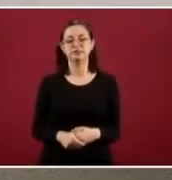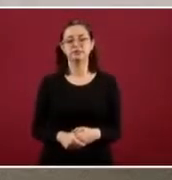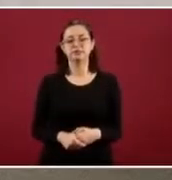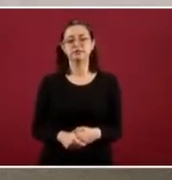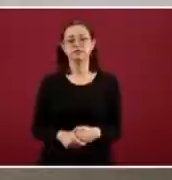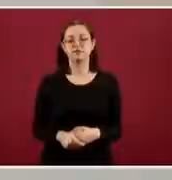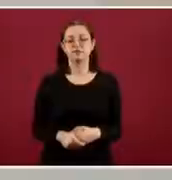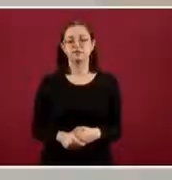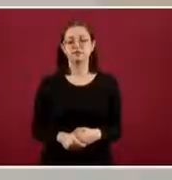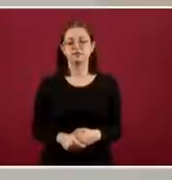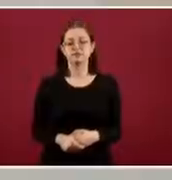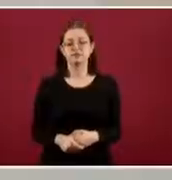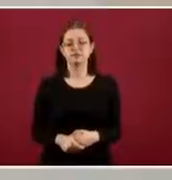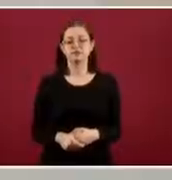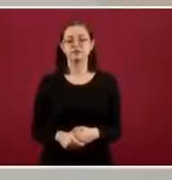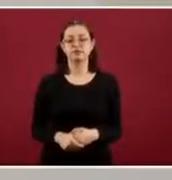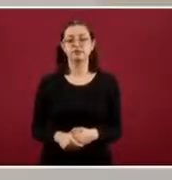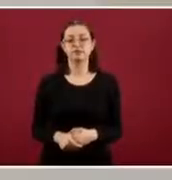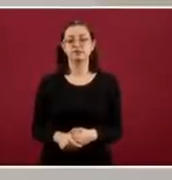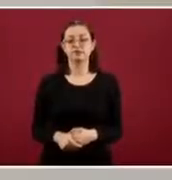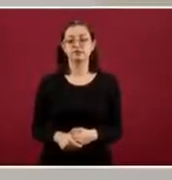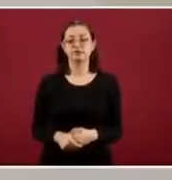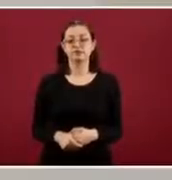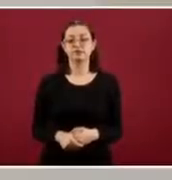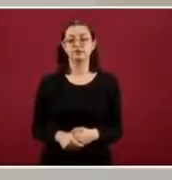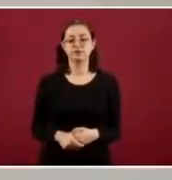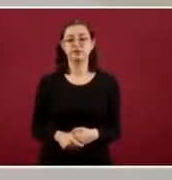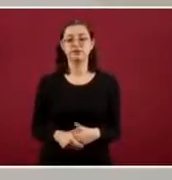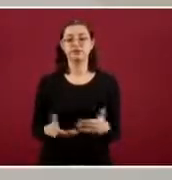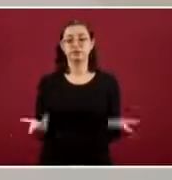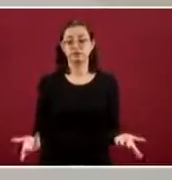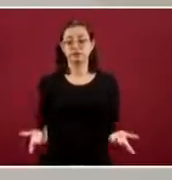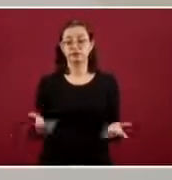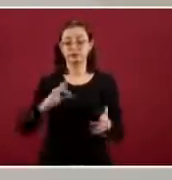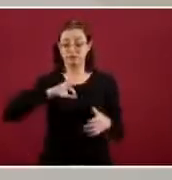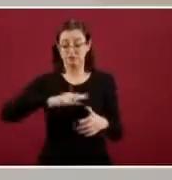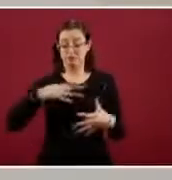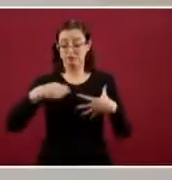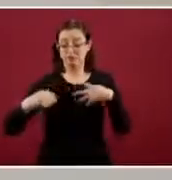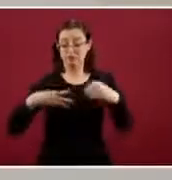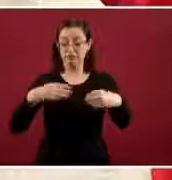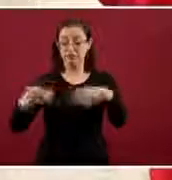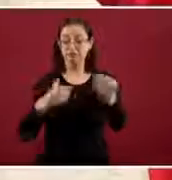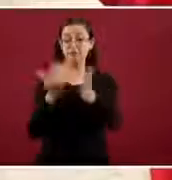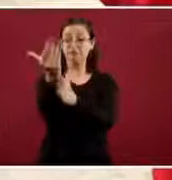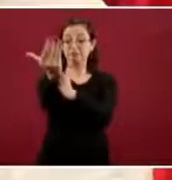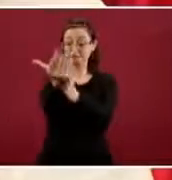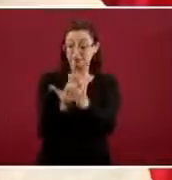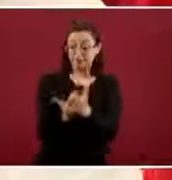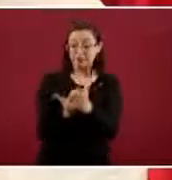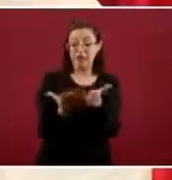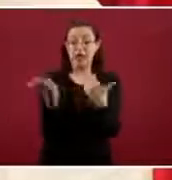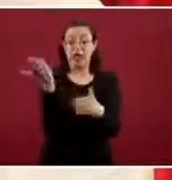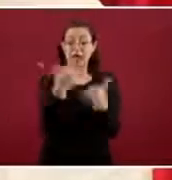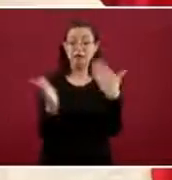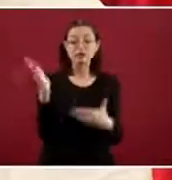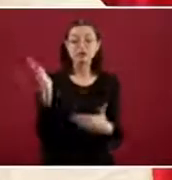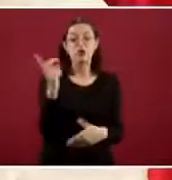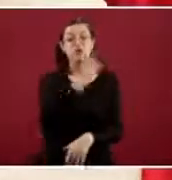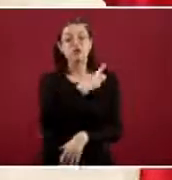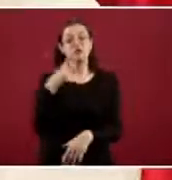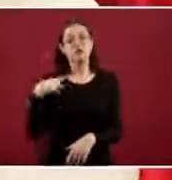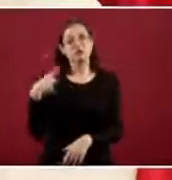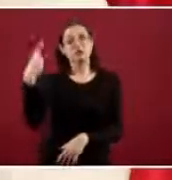Para lograr el éxito en la mitigación de la epidemia, tenemos que tener conciencia clara de